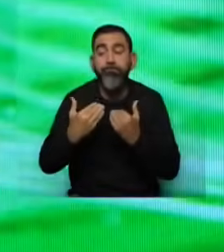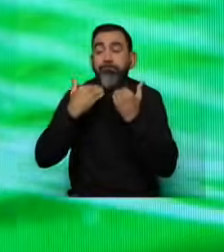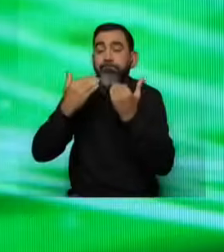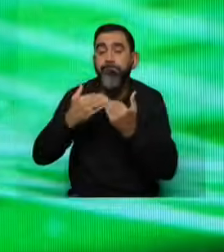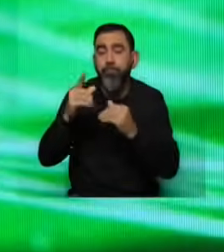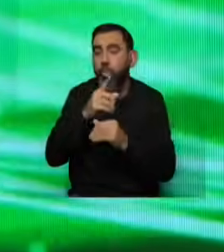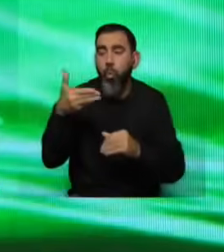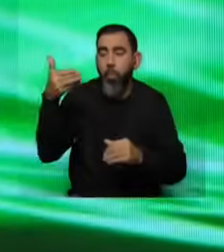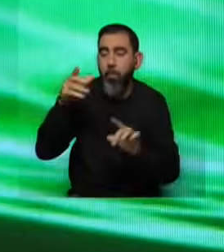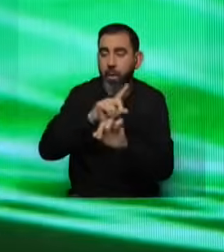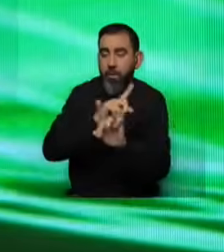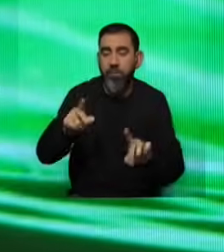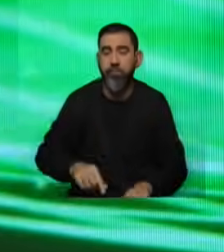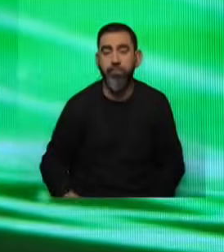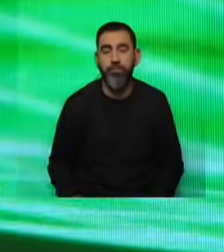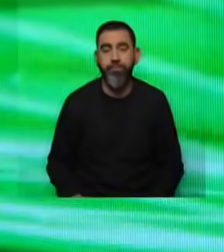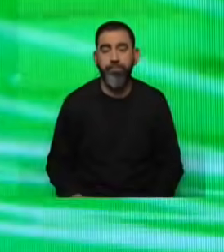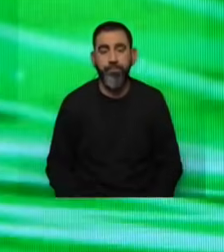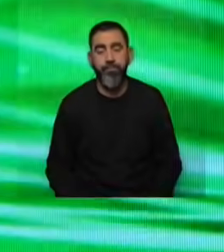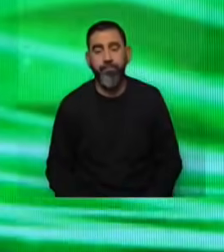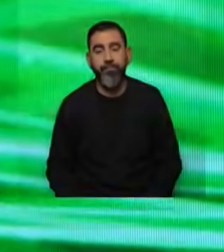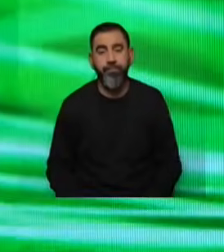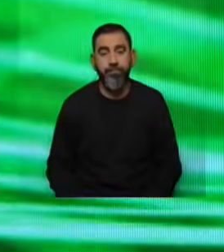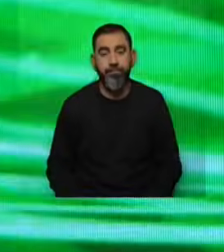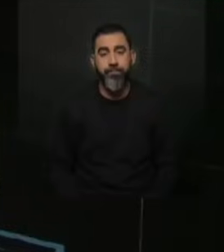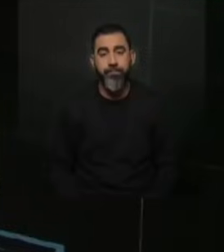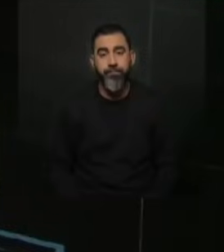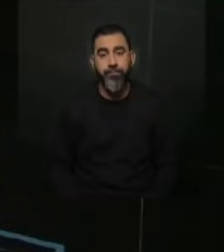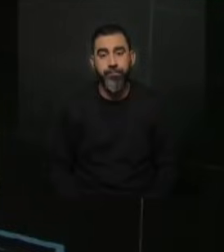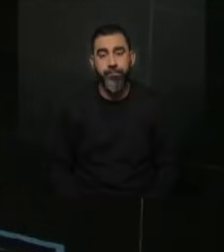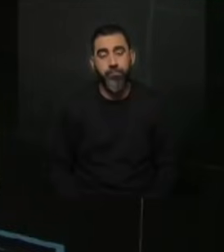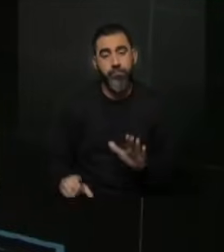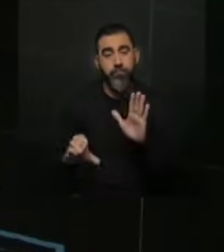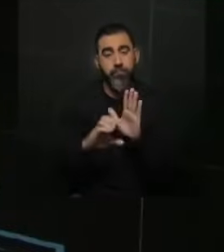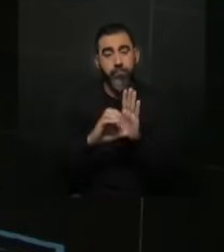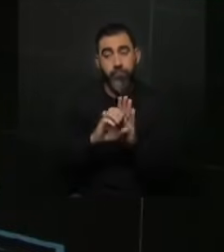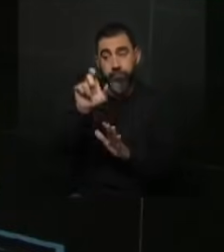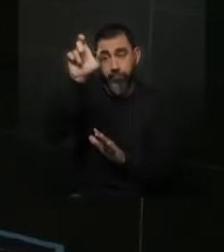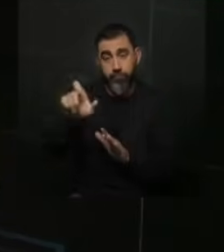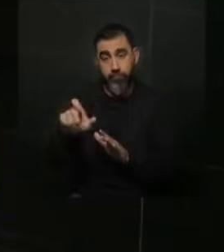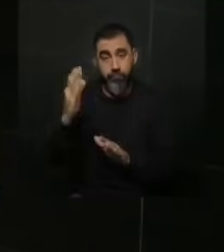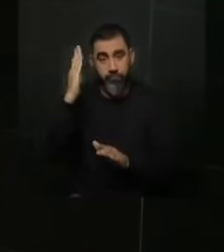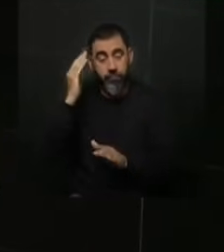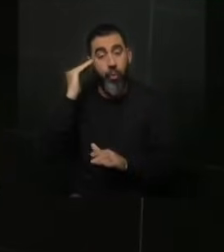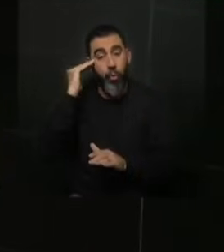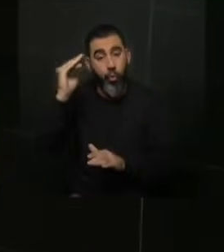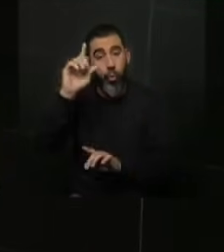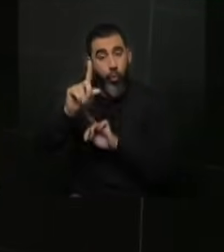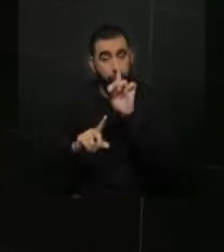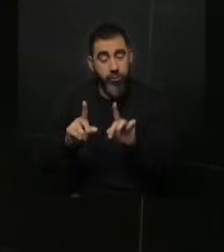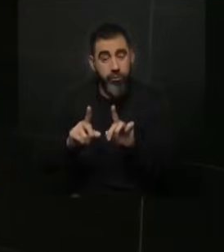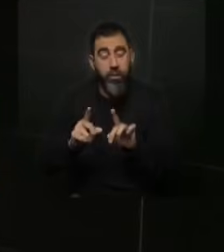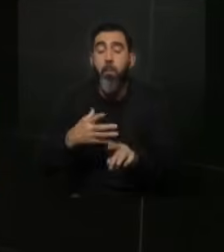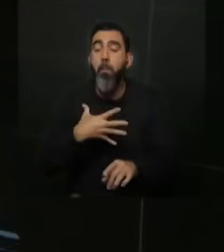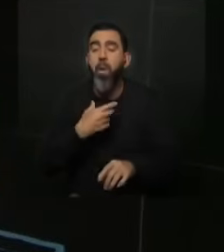porque no participa de la comisión no ha participado no le preguntaba porque es constitucionalista también si no si no me equivoco es docente de facultad Ahí está y desde el